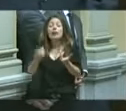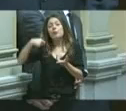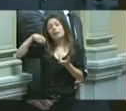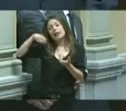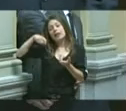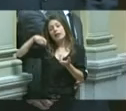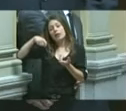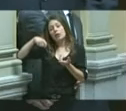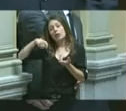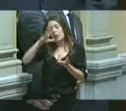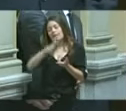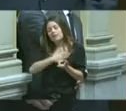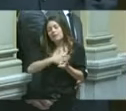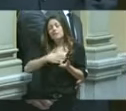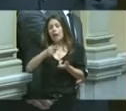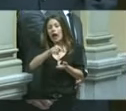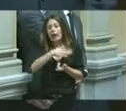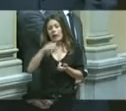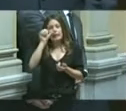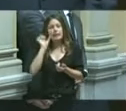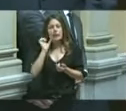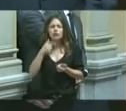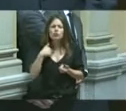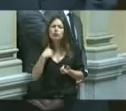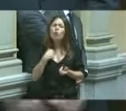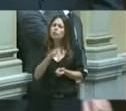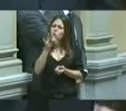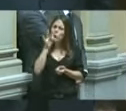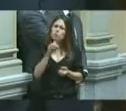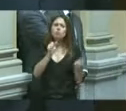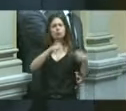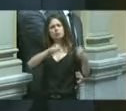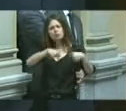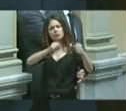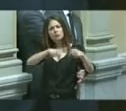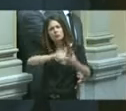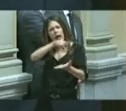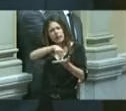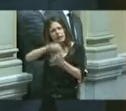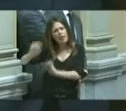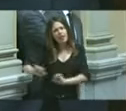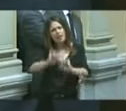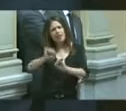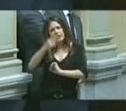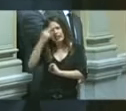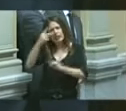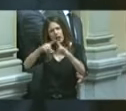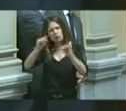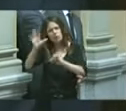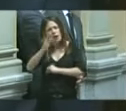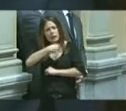presidente, como saben, era su deseo, con quien me comprometo a trabajar de la mano, tan exigente como leal, en la defensa de los intereses de Asturias y de